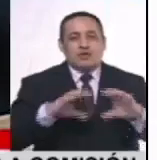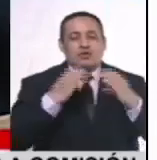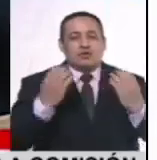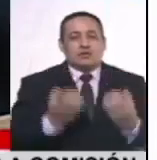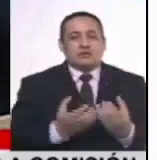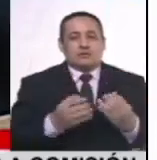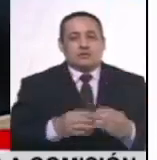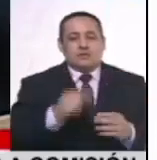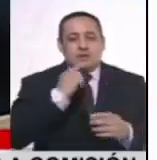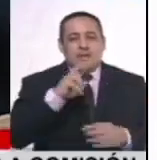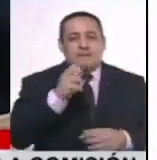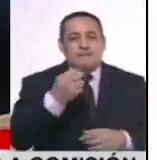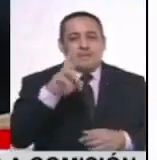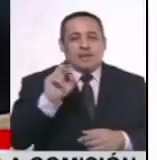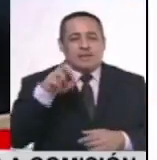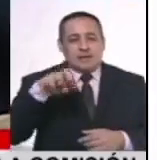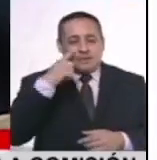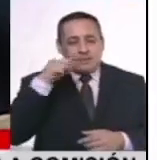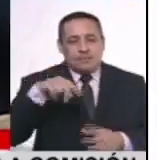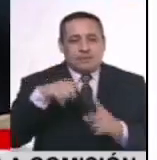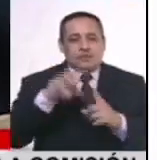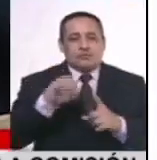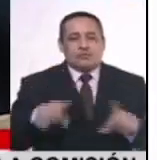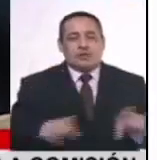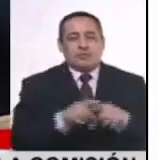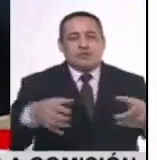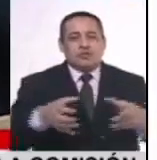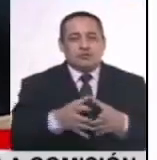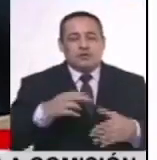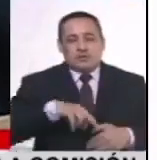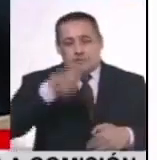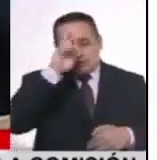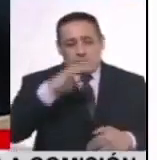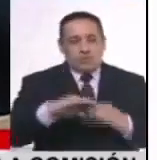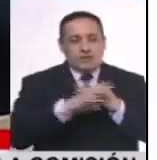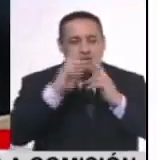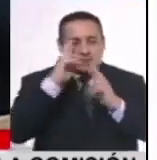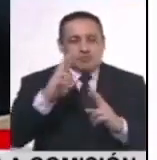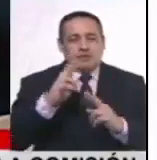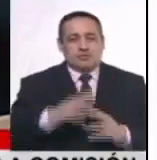congresista Héctor Valer Pinto, de la bancada de Perú Democrático,